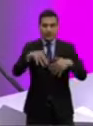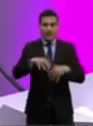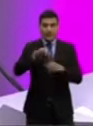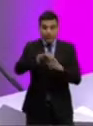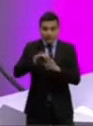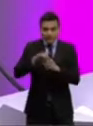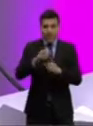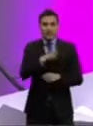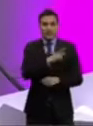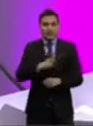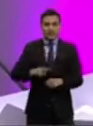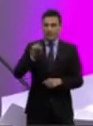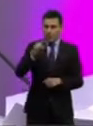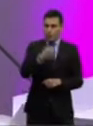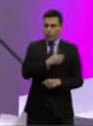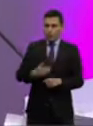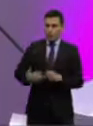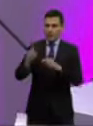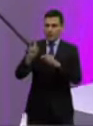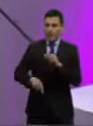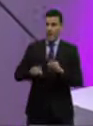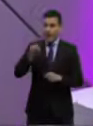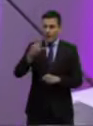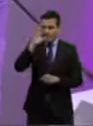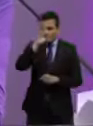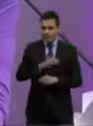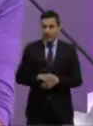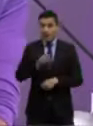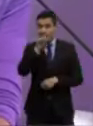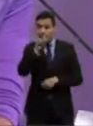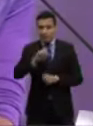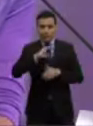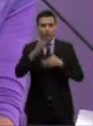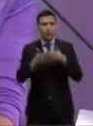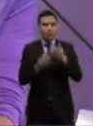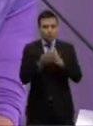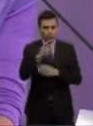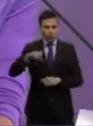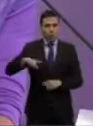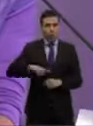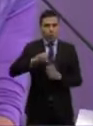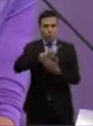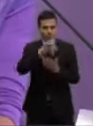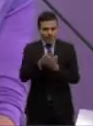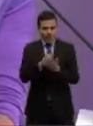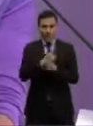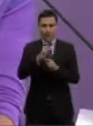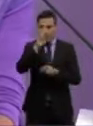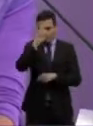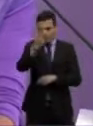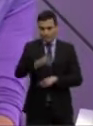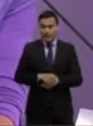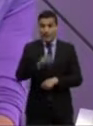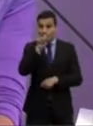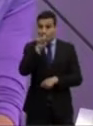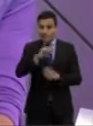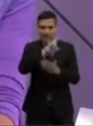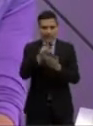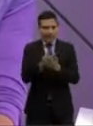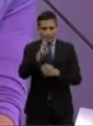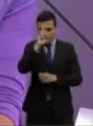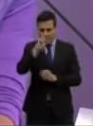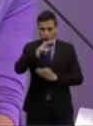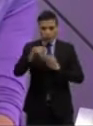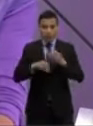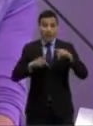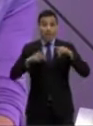a quien nos ha fallado. Y luego a la instauración de un régimen de respeto a las leyes y a las libertades, a un Estado de Derecho donde todos